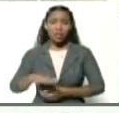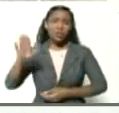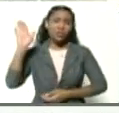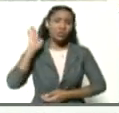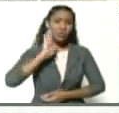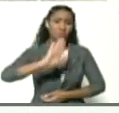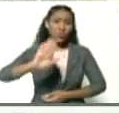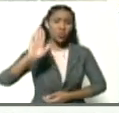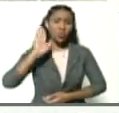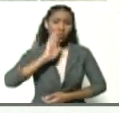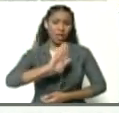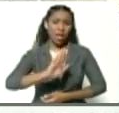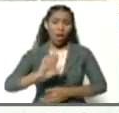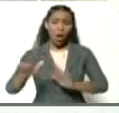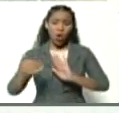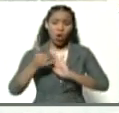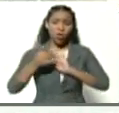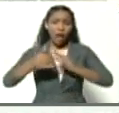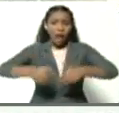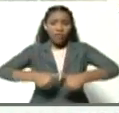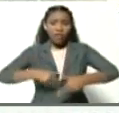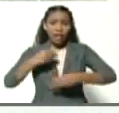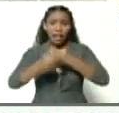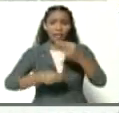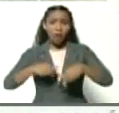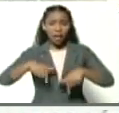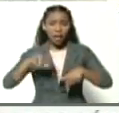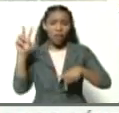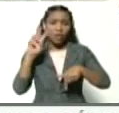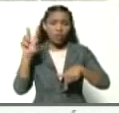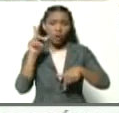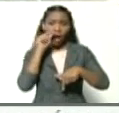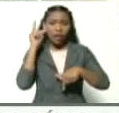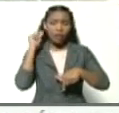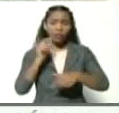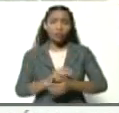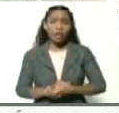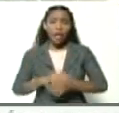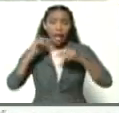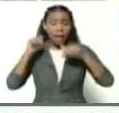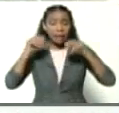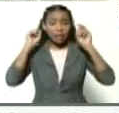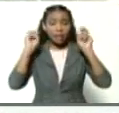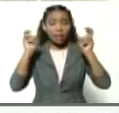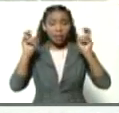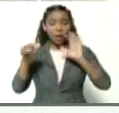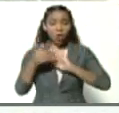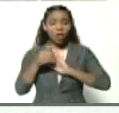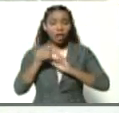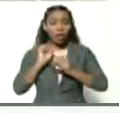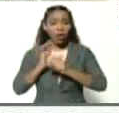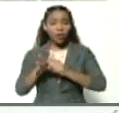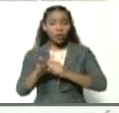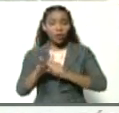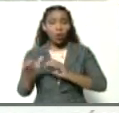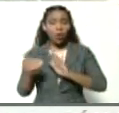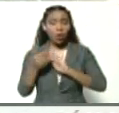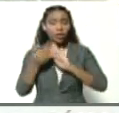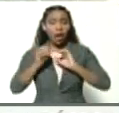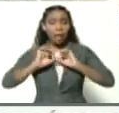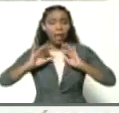sucia, contra el esfuerzo que hacemos los venezolanos y las venezolanas, en este caso contra el coronavirus, contra la